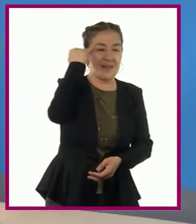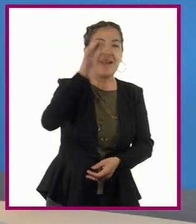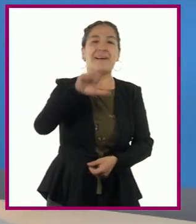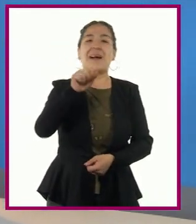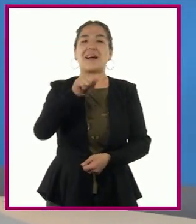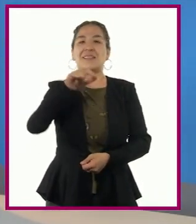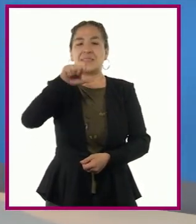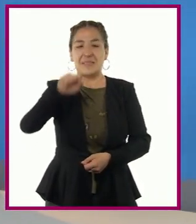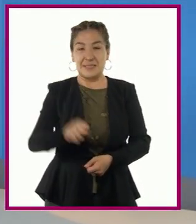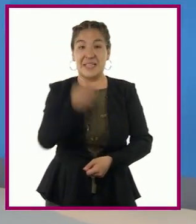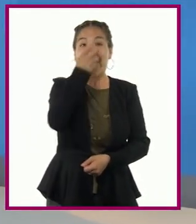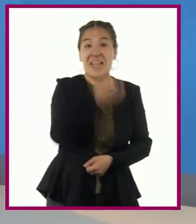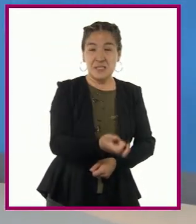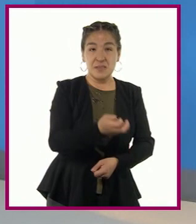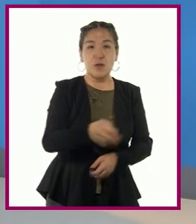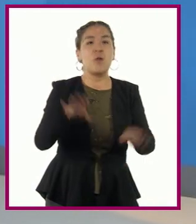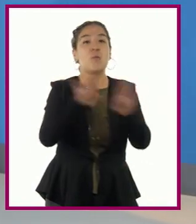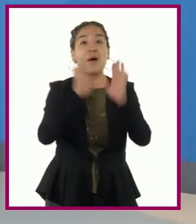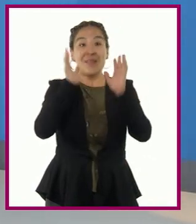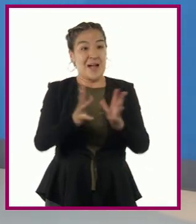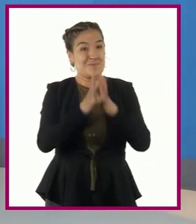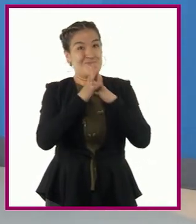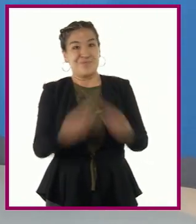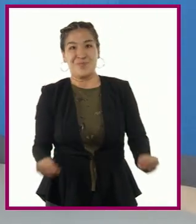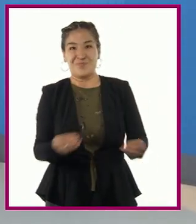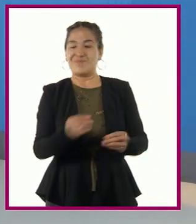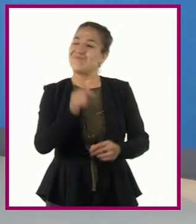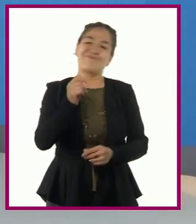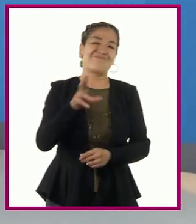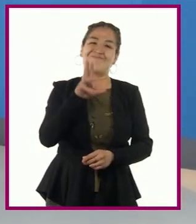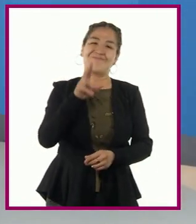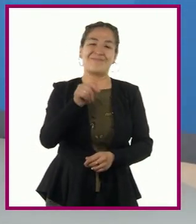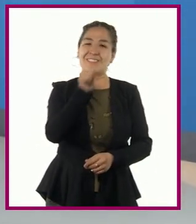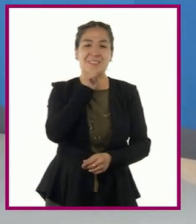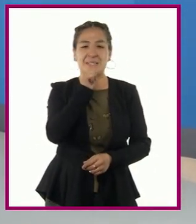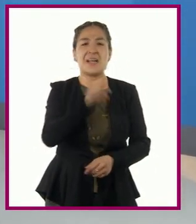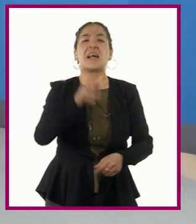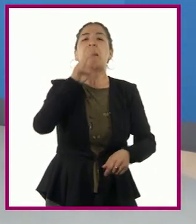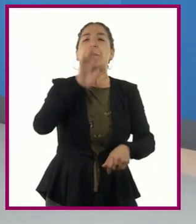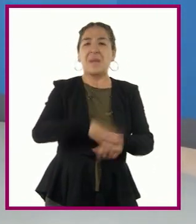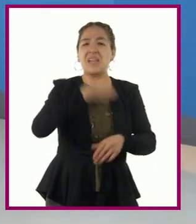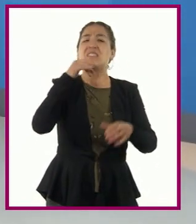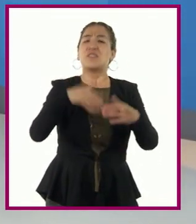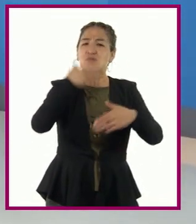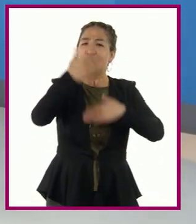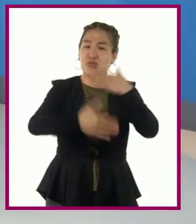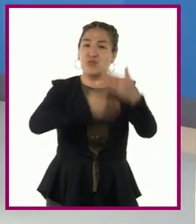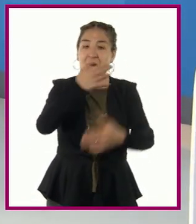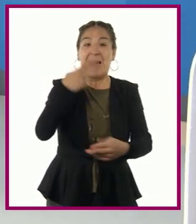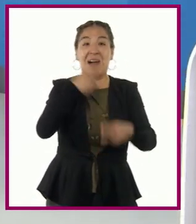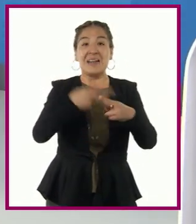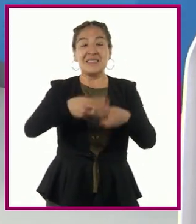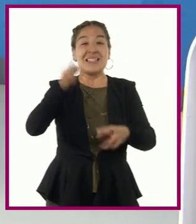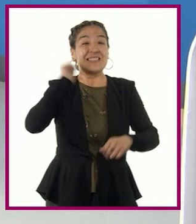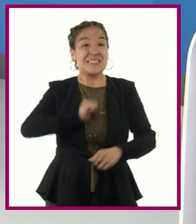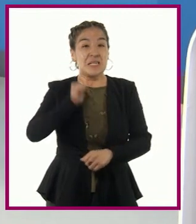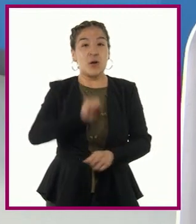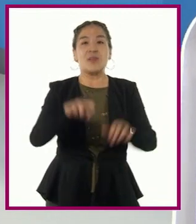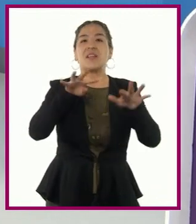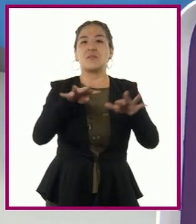castas, pero esta no desapareció del todo, ya que siguió prolongándose hasta bien entrado el siglo